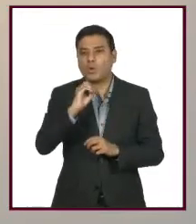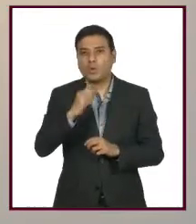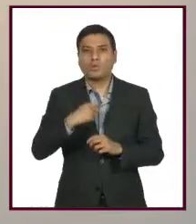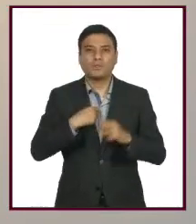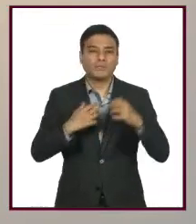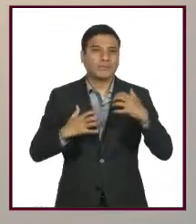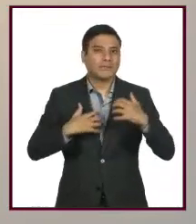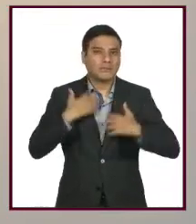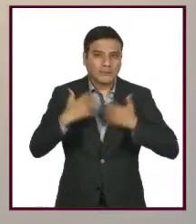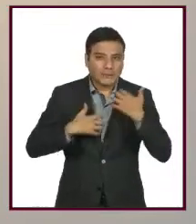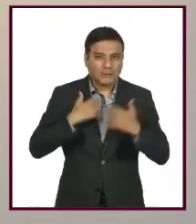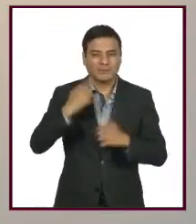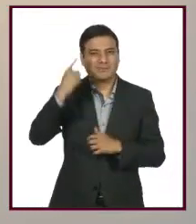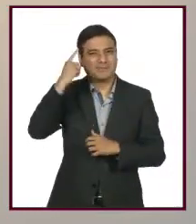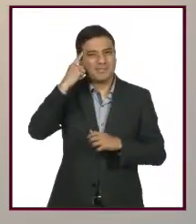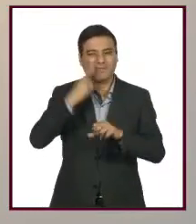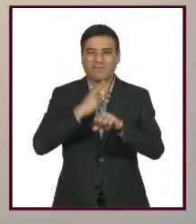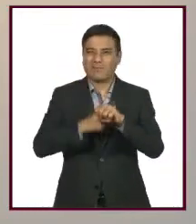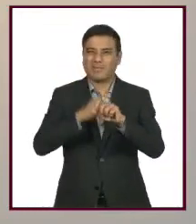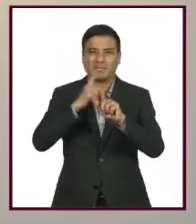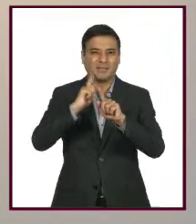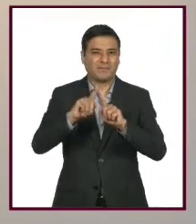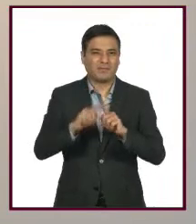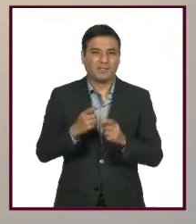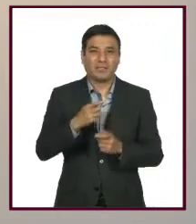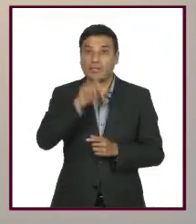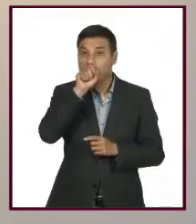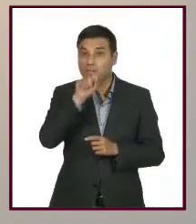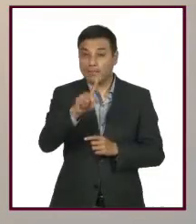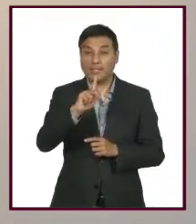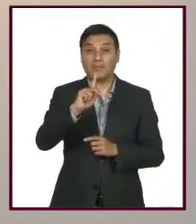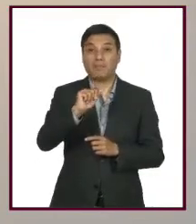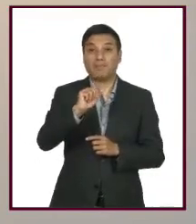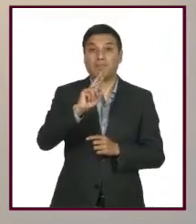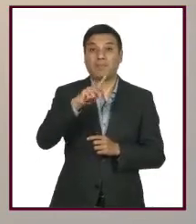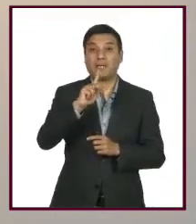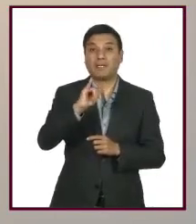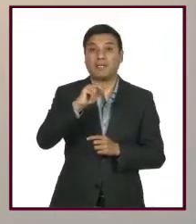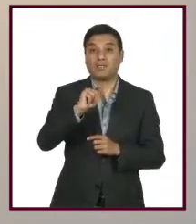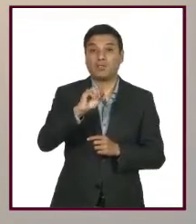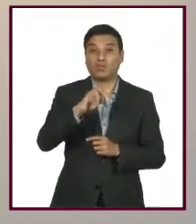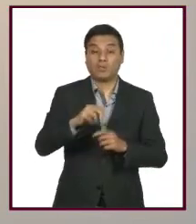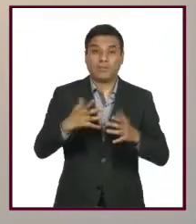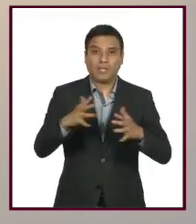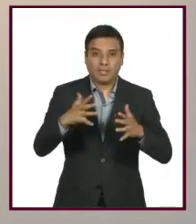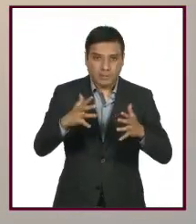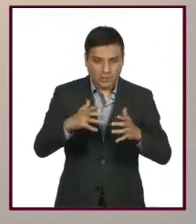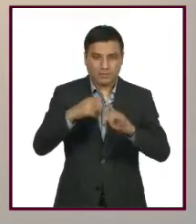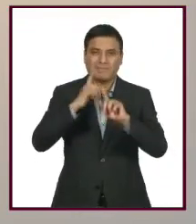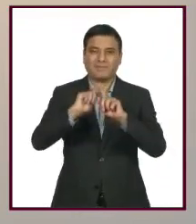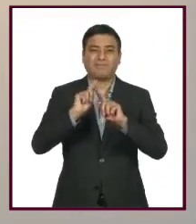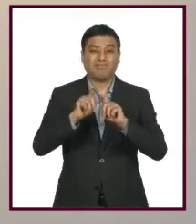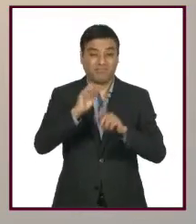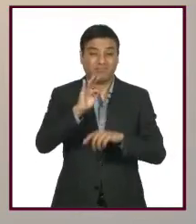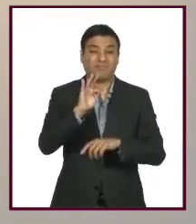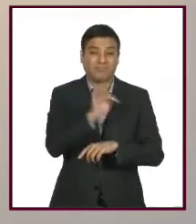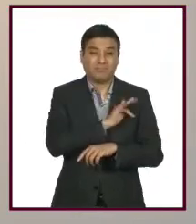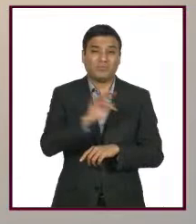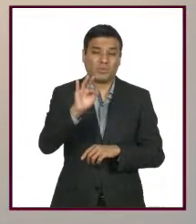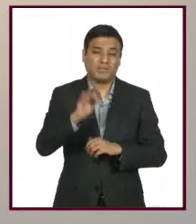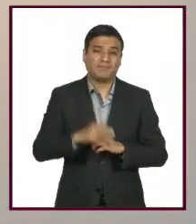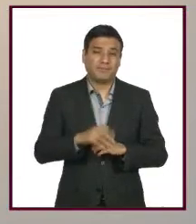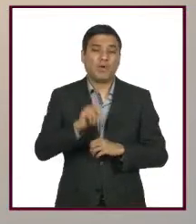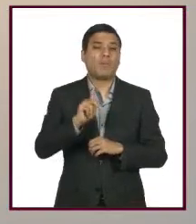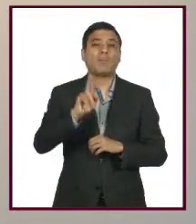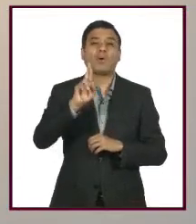otras enfermedades neurológicas como enfermedad de Parkinson, se ha relacionado también con consumidores crónicos de este tipo de sustancias, ¿no?